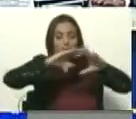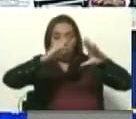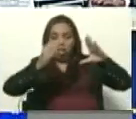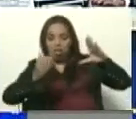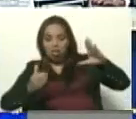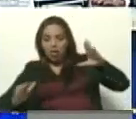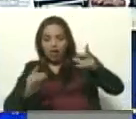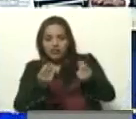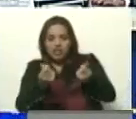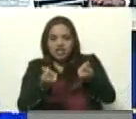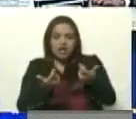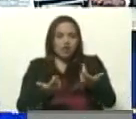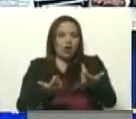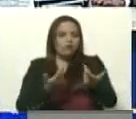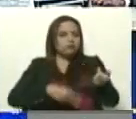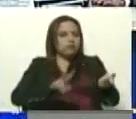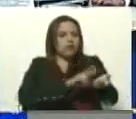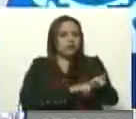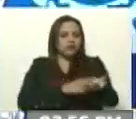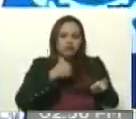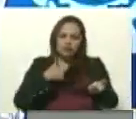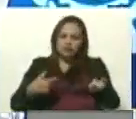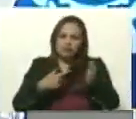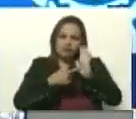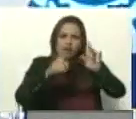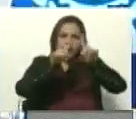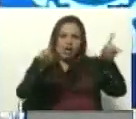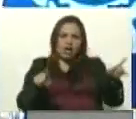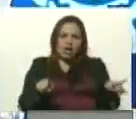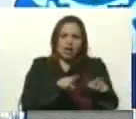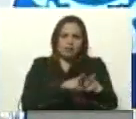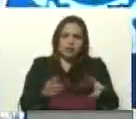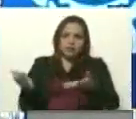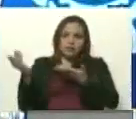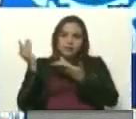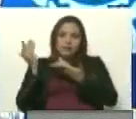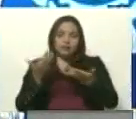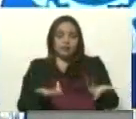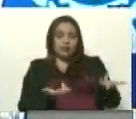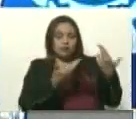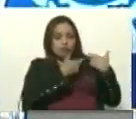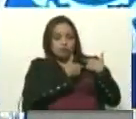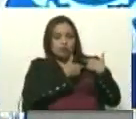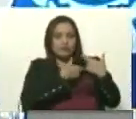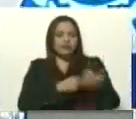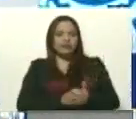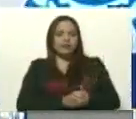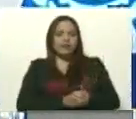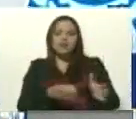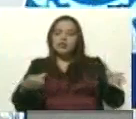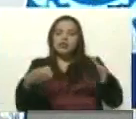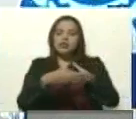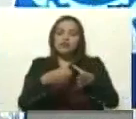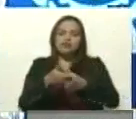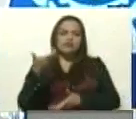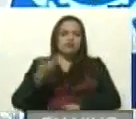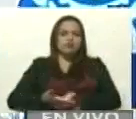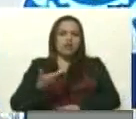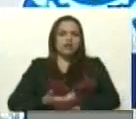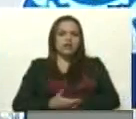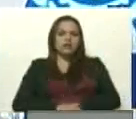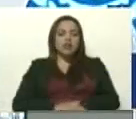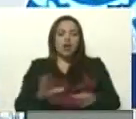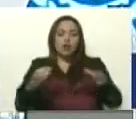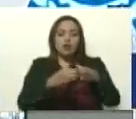ingresos. Yo les traje esta lámina también a los representantes de esta delegación tan nutrida de la